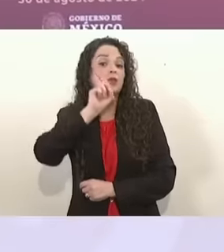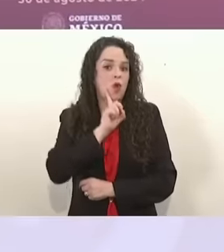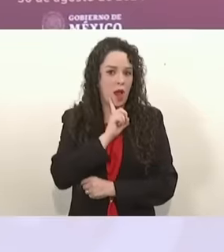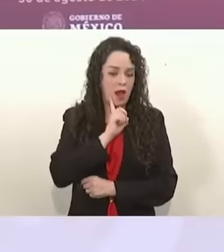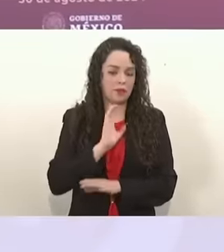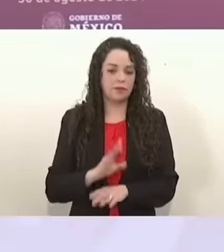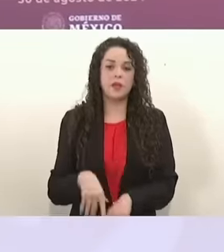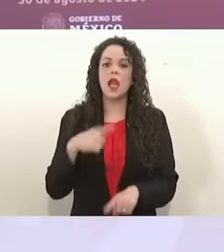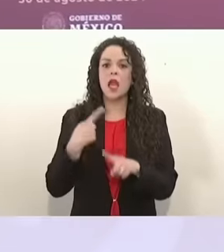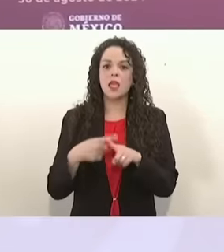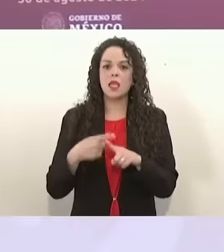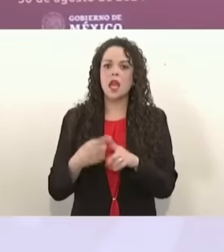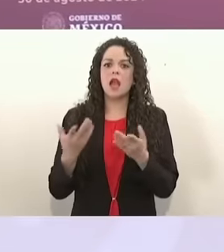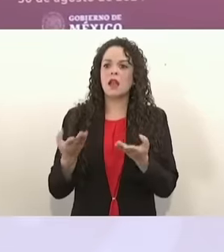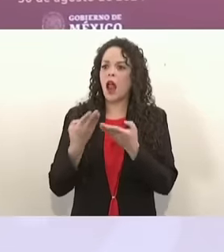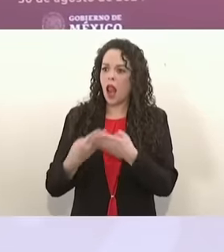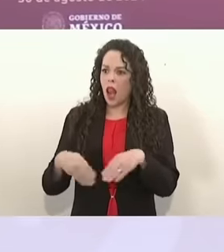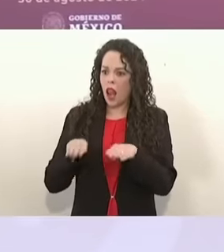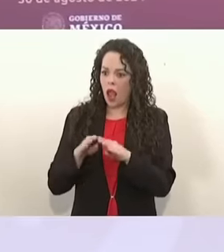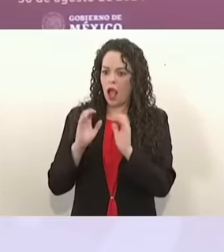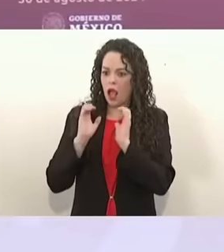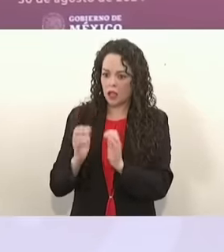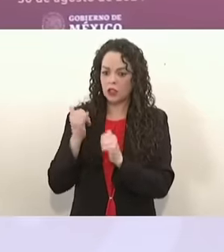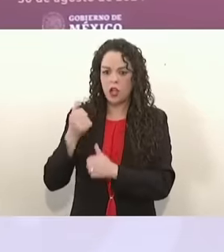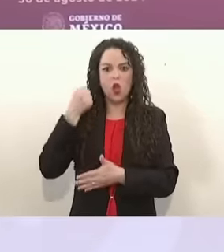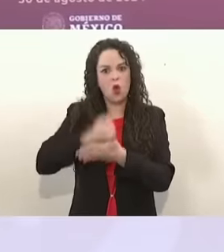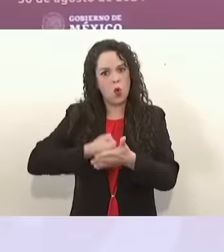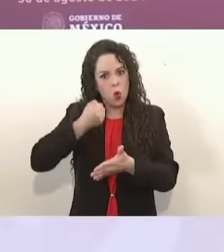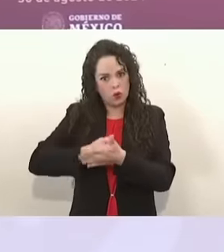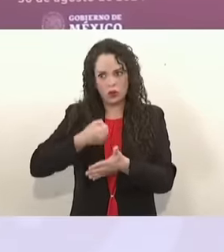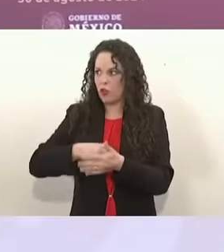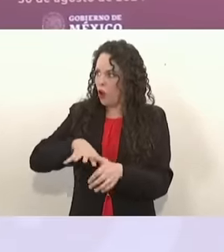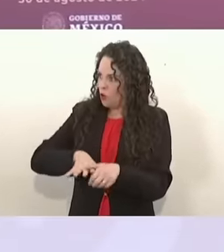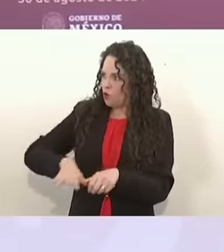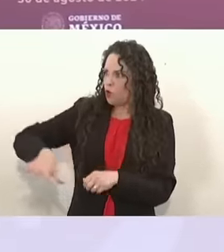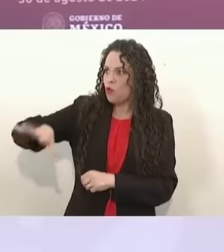cuidamos del hogar y también luchamos por el territorio.